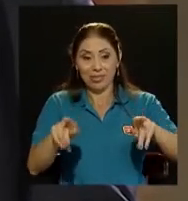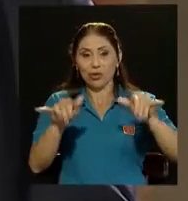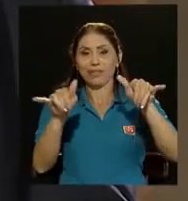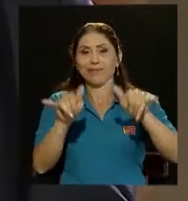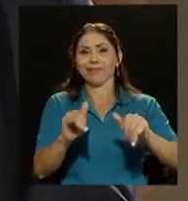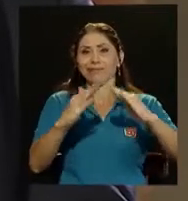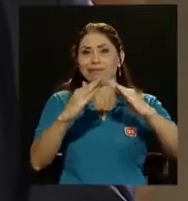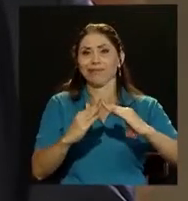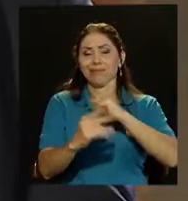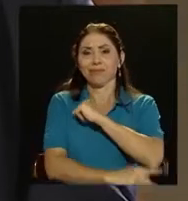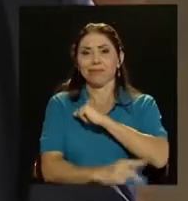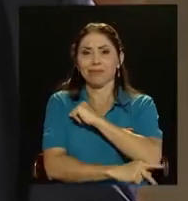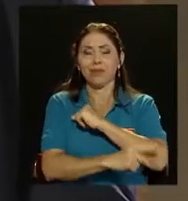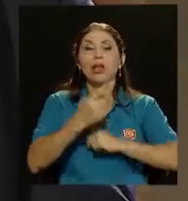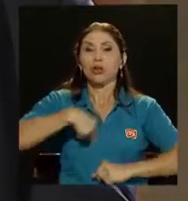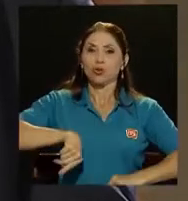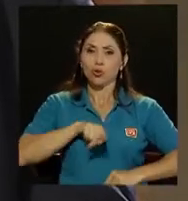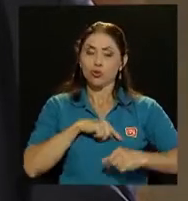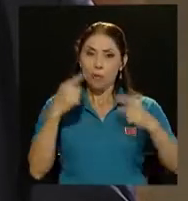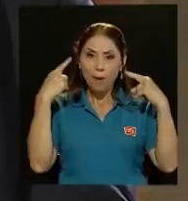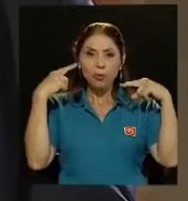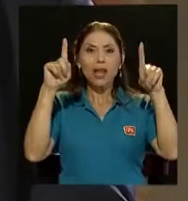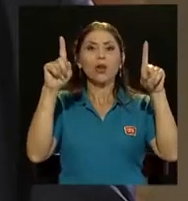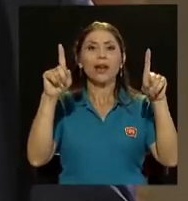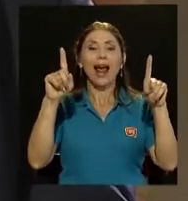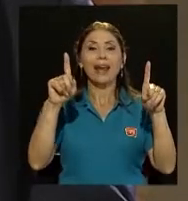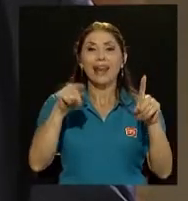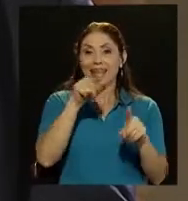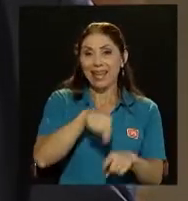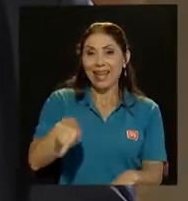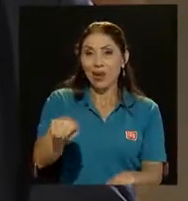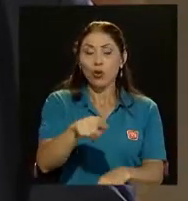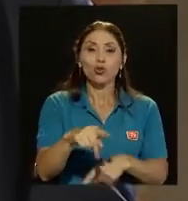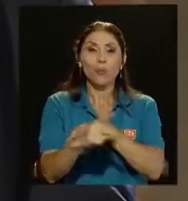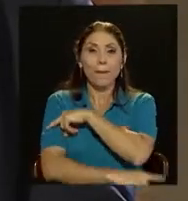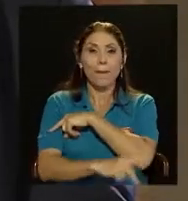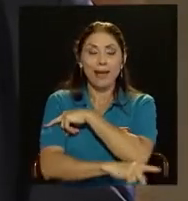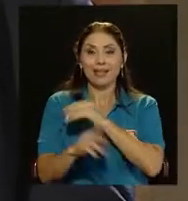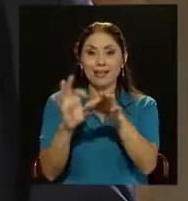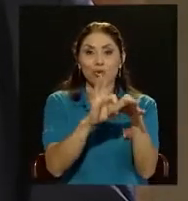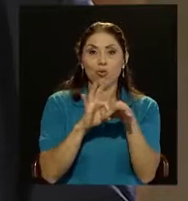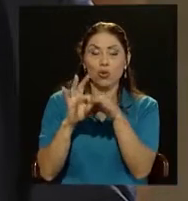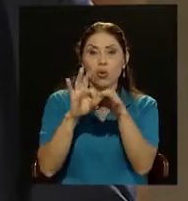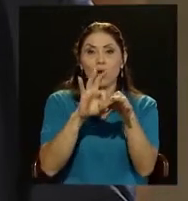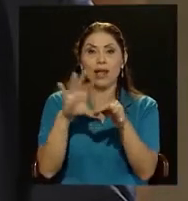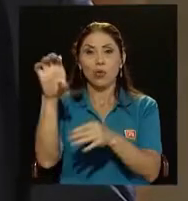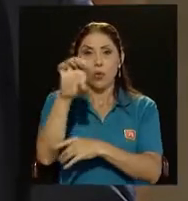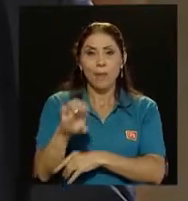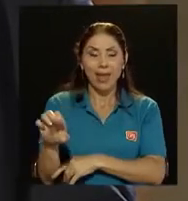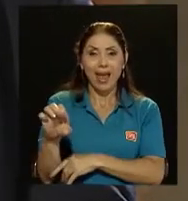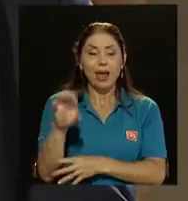nuevamente una unidad adentro de los 28 miembros de la Unión Europea, una